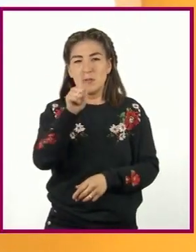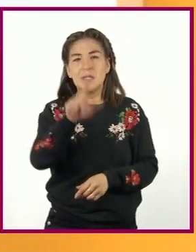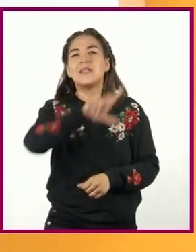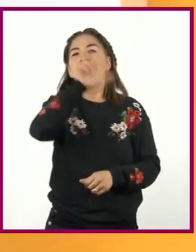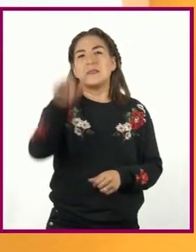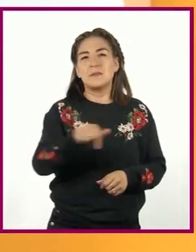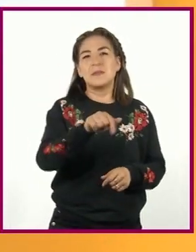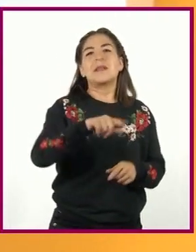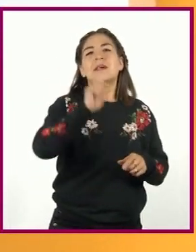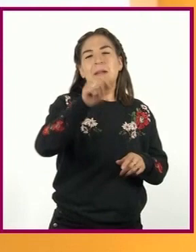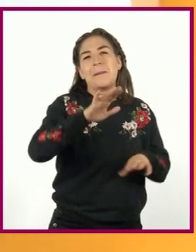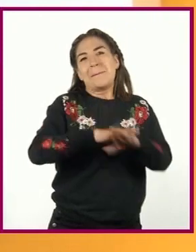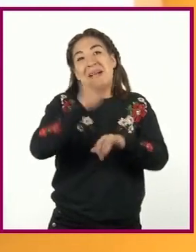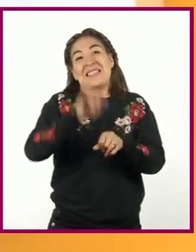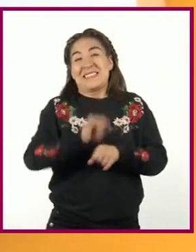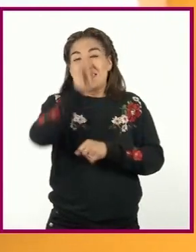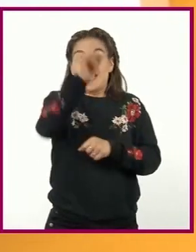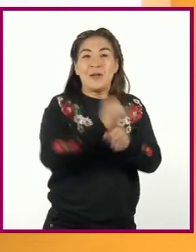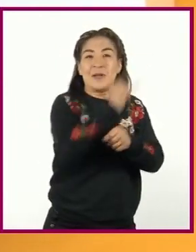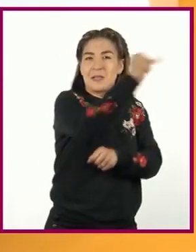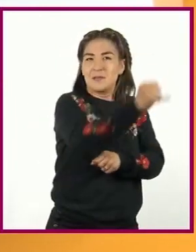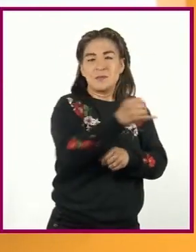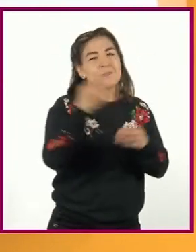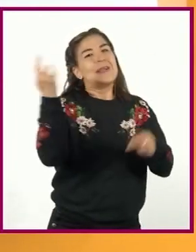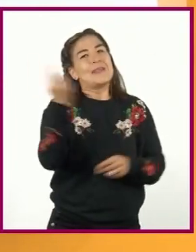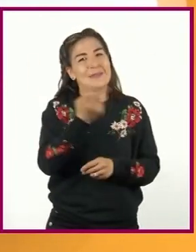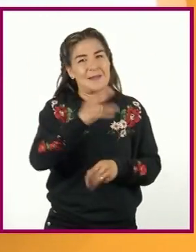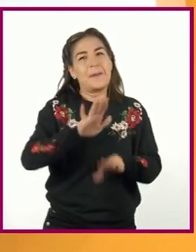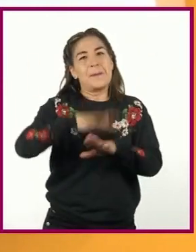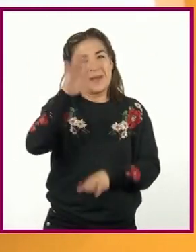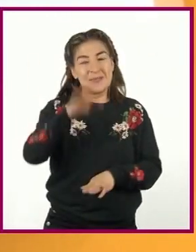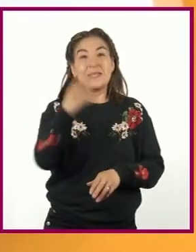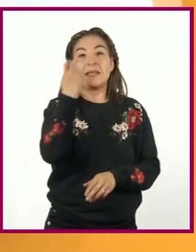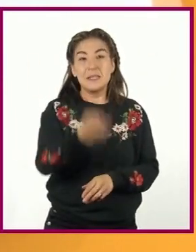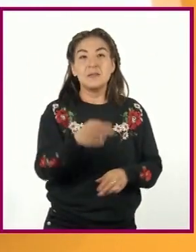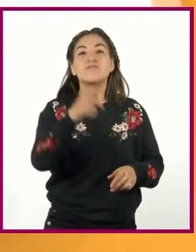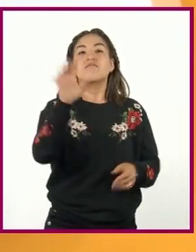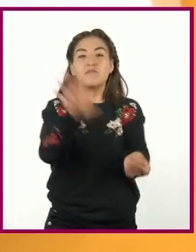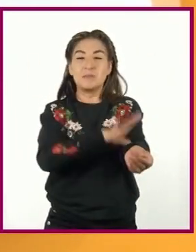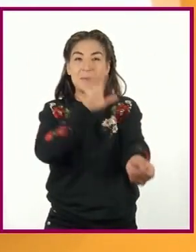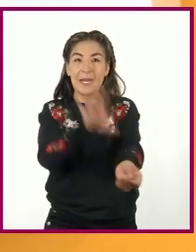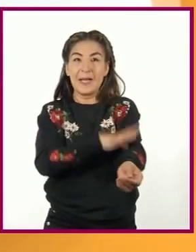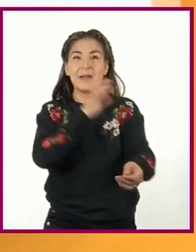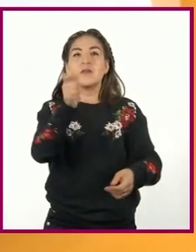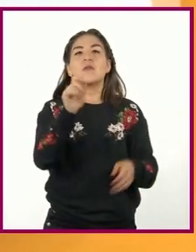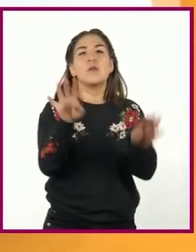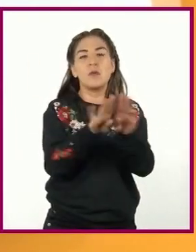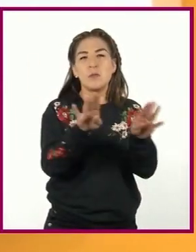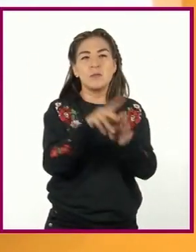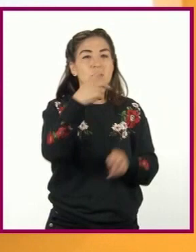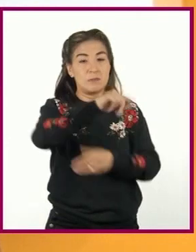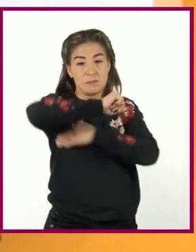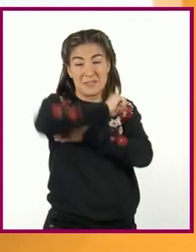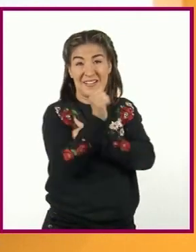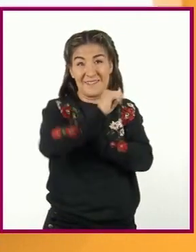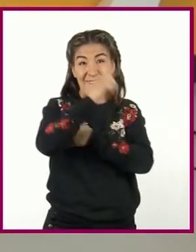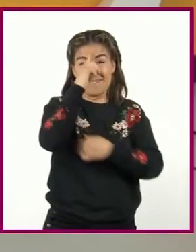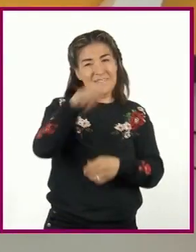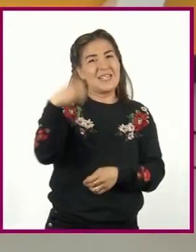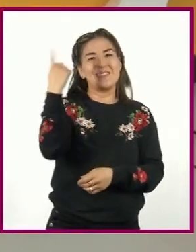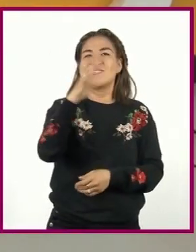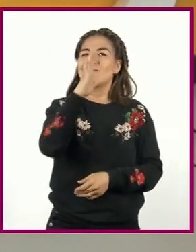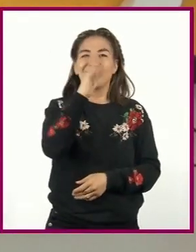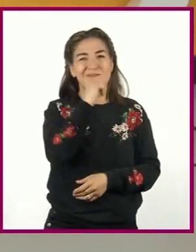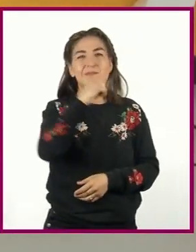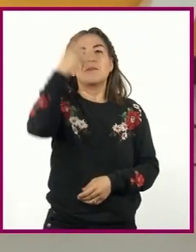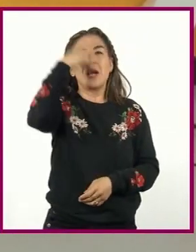transportarla a largas distancias, donde fuera necesaria, debido a que la energía eléctrica no puede ser almacenada fácilmente